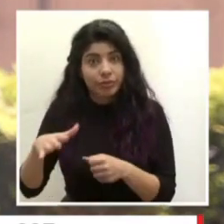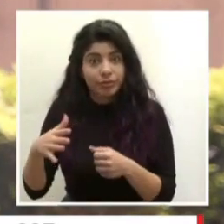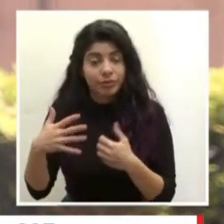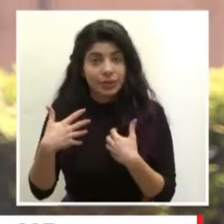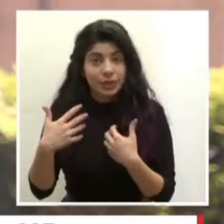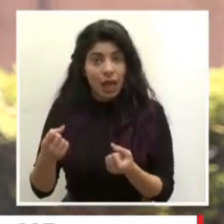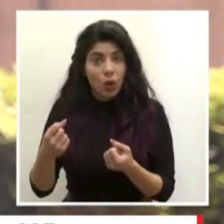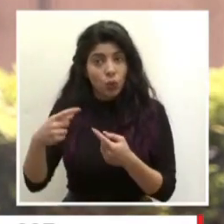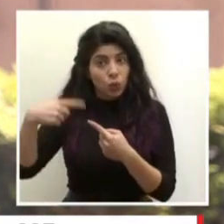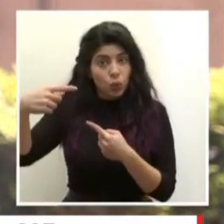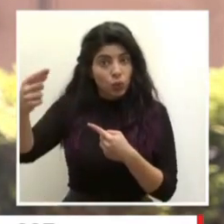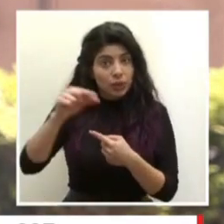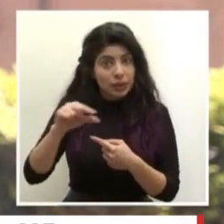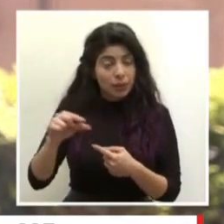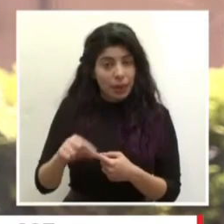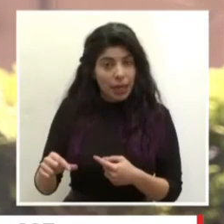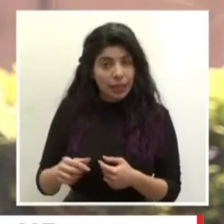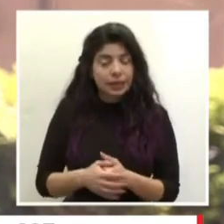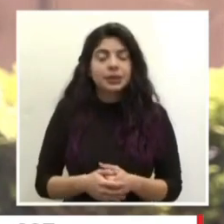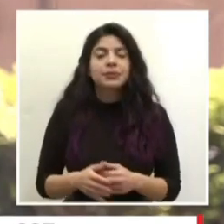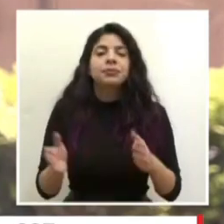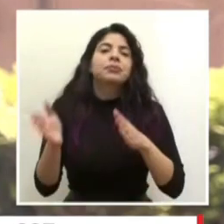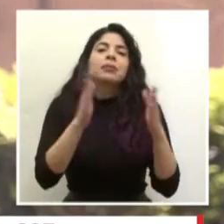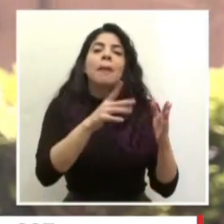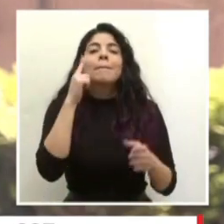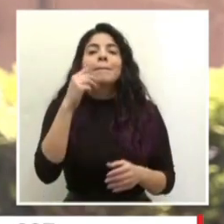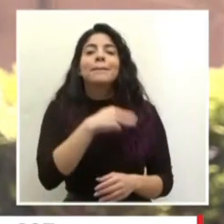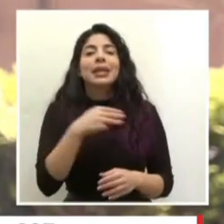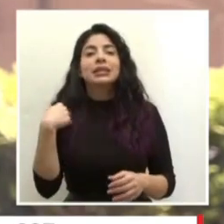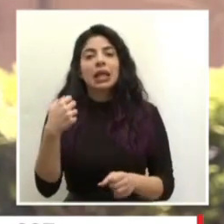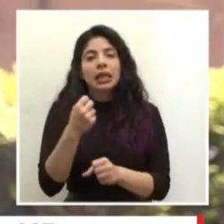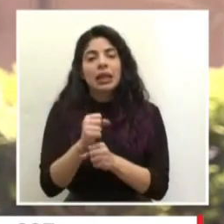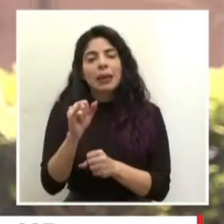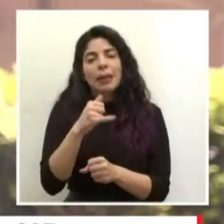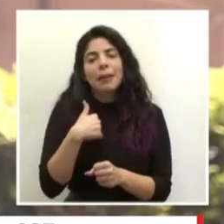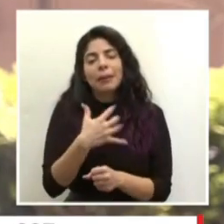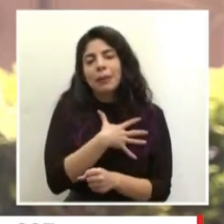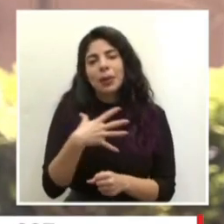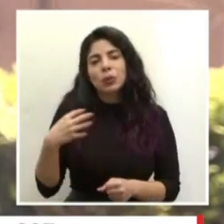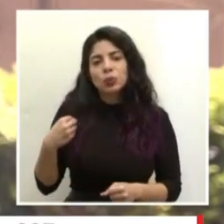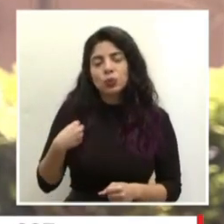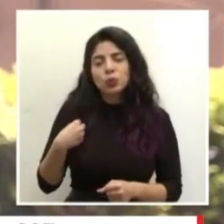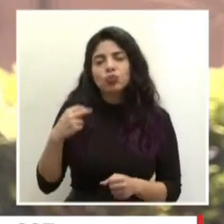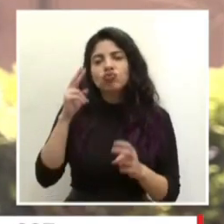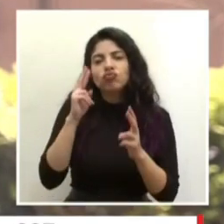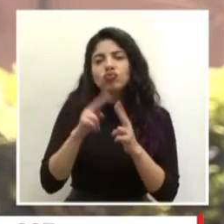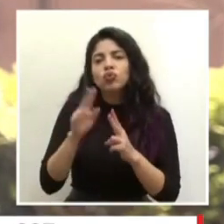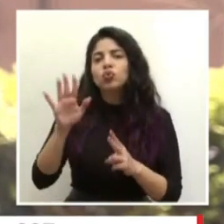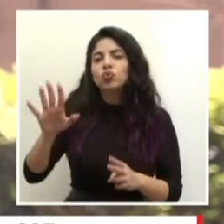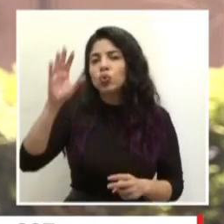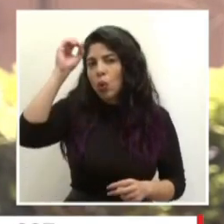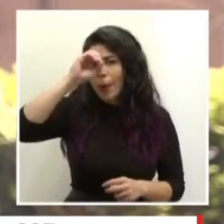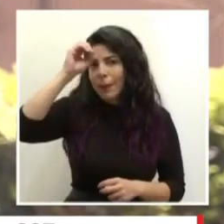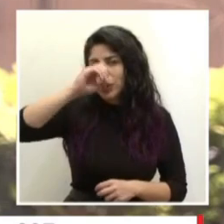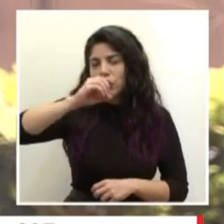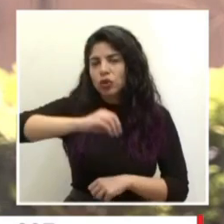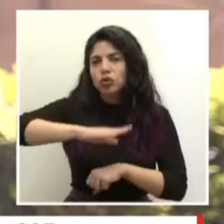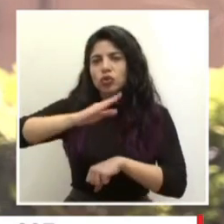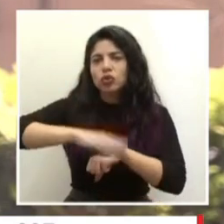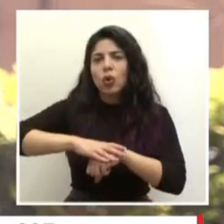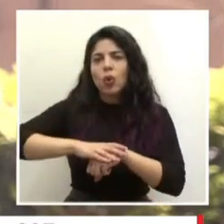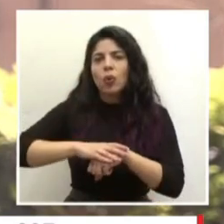las siguientes semanas. Y para la ministra de Trabajo también nos gustaría conocer su opinión sobre